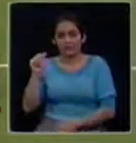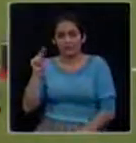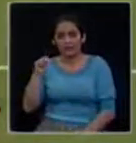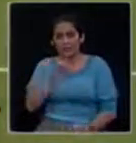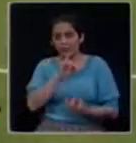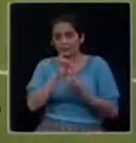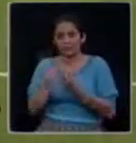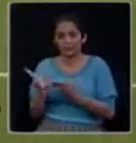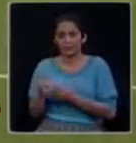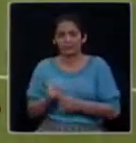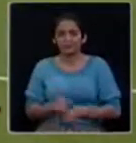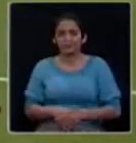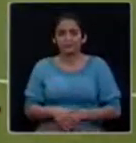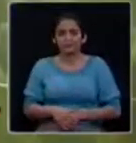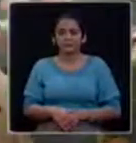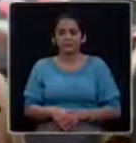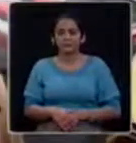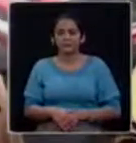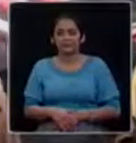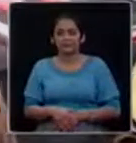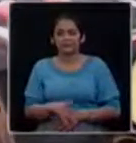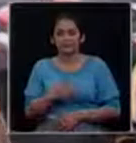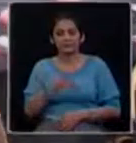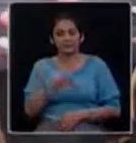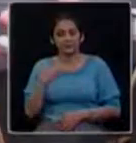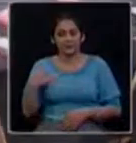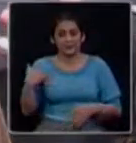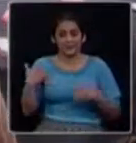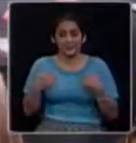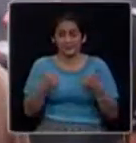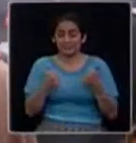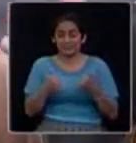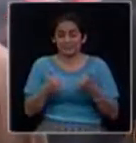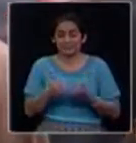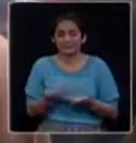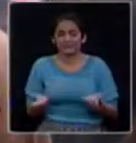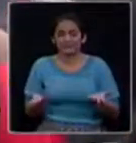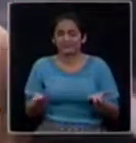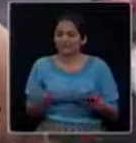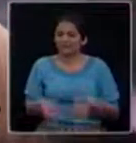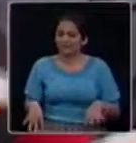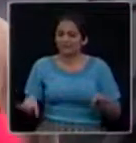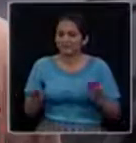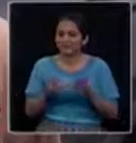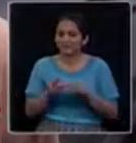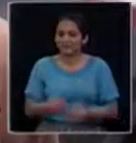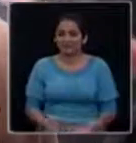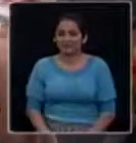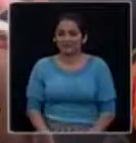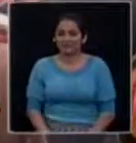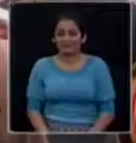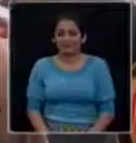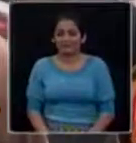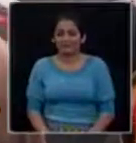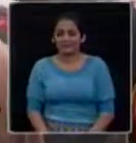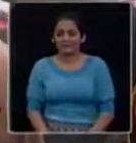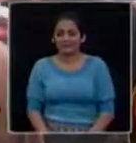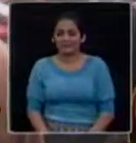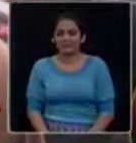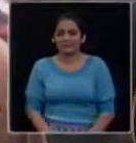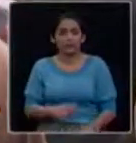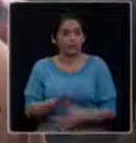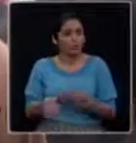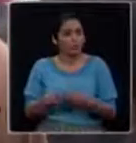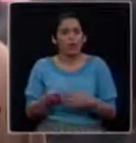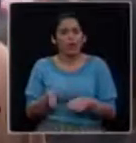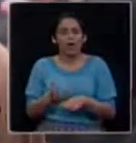debut. Bien, por ahí las cosas, gracias a Dios, se me dieron bien y que es lo importante. Pase, gol. Sí, una asistencia, eso es lo que se trabaja, para